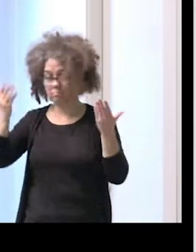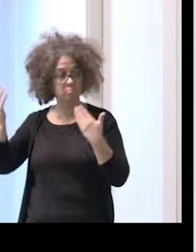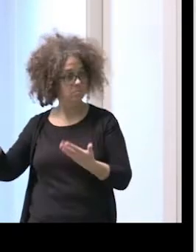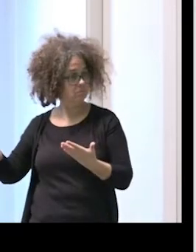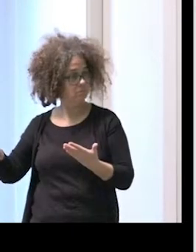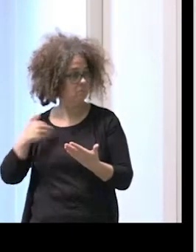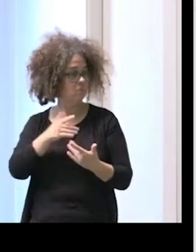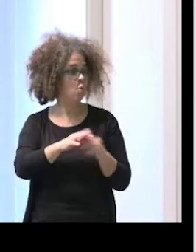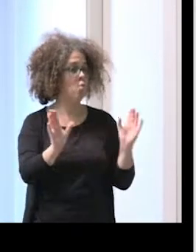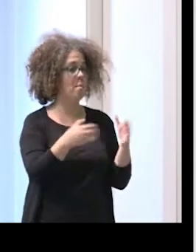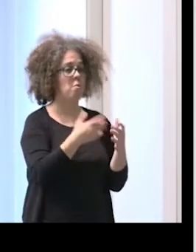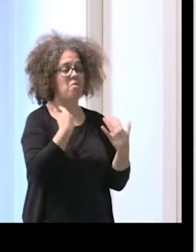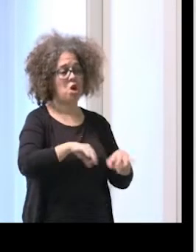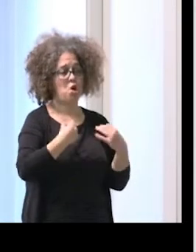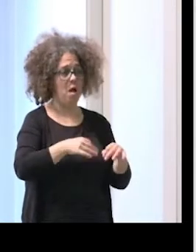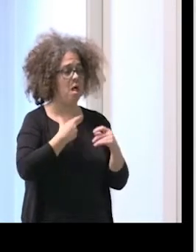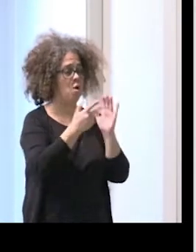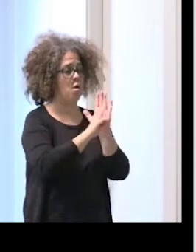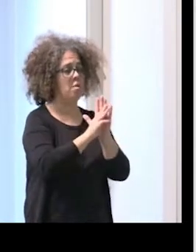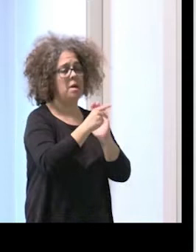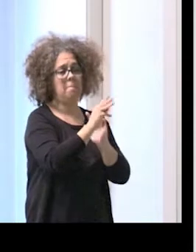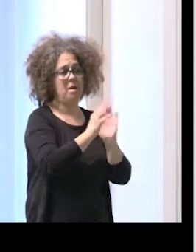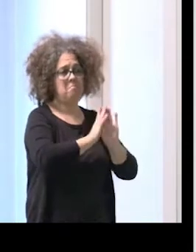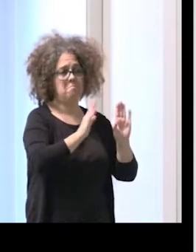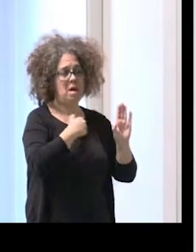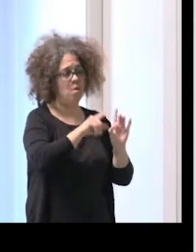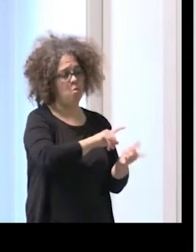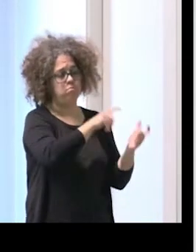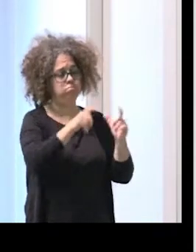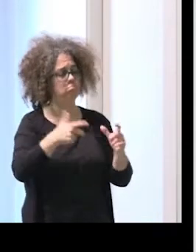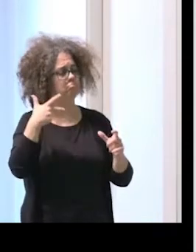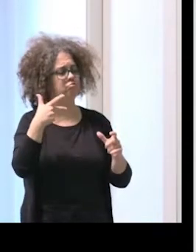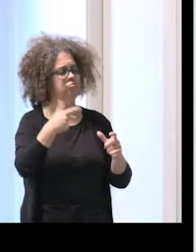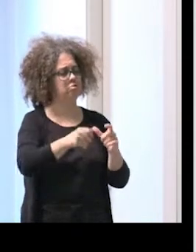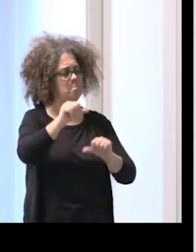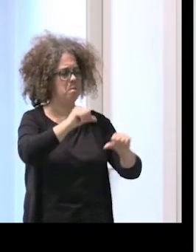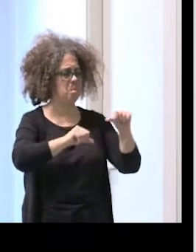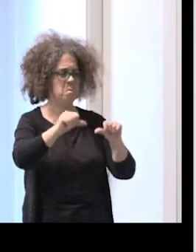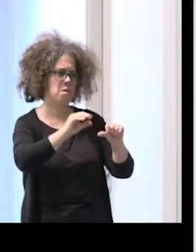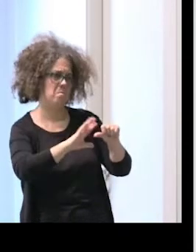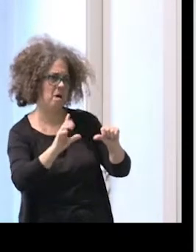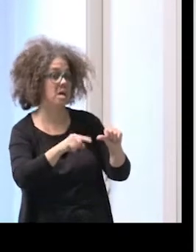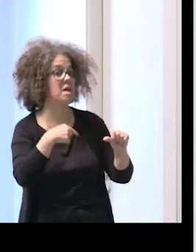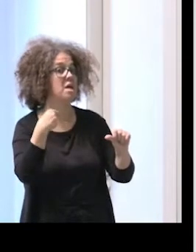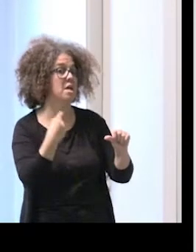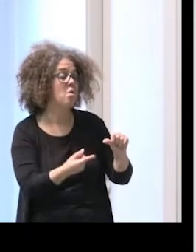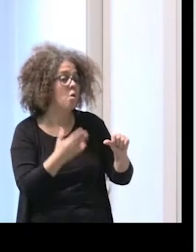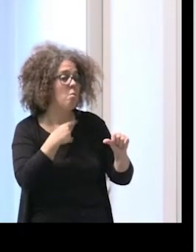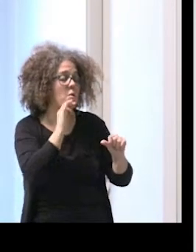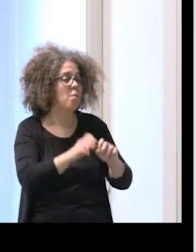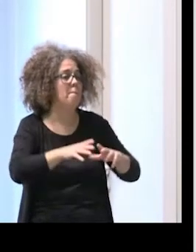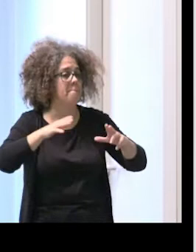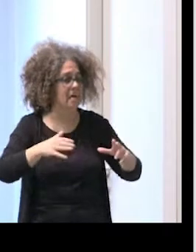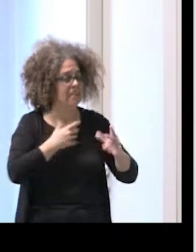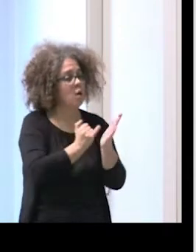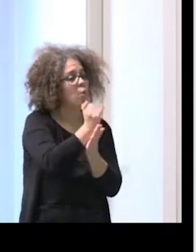no diferenciada, marcada con esta proteína GFP. Inducimos los progenitores óticos y después podemos expandir en